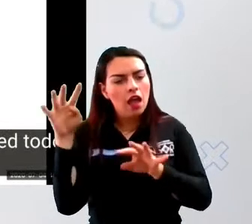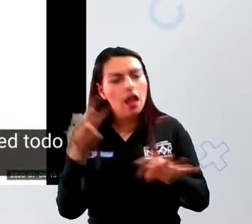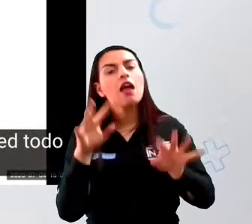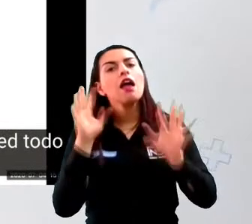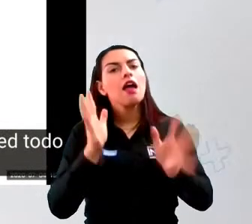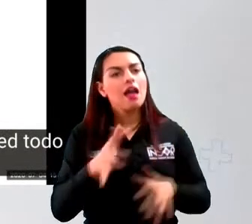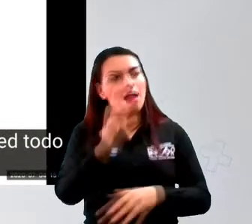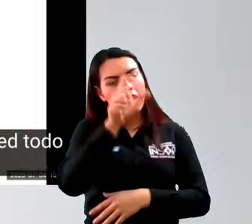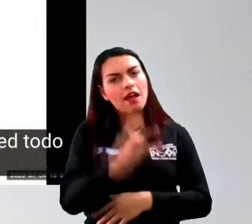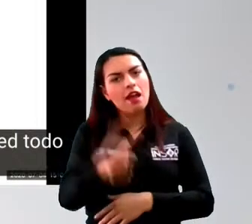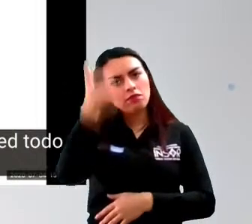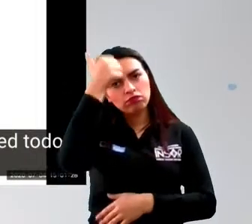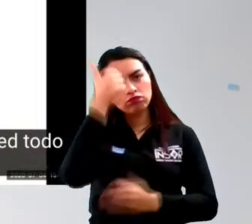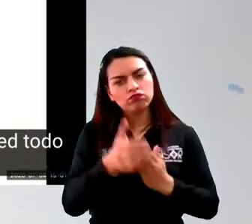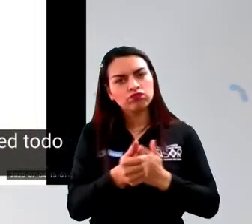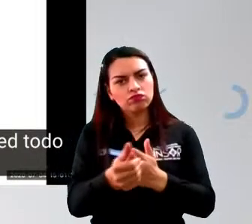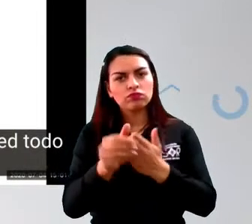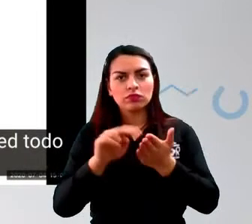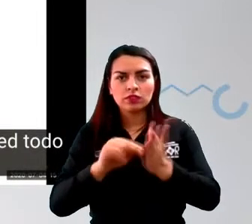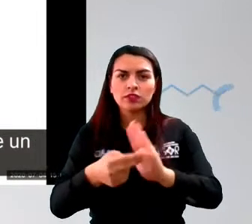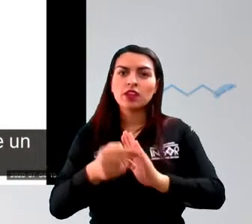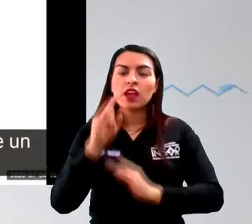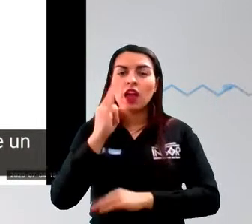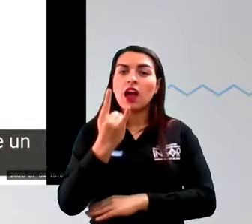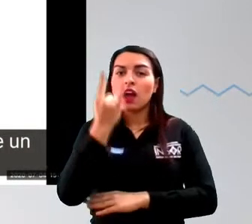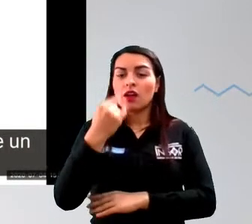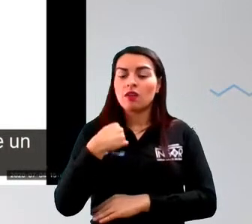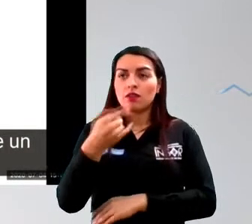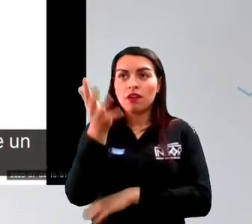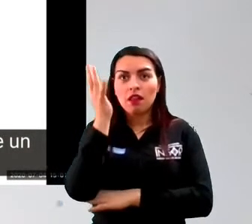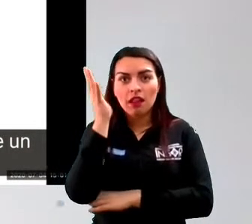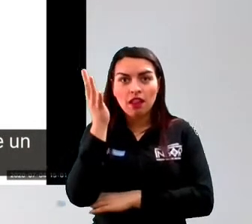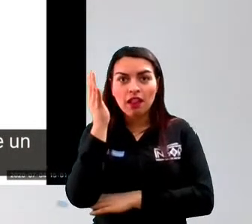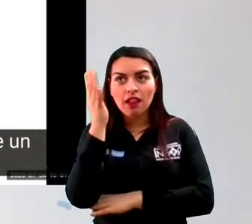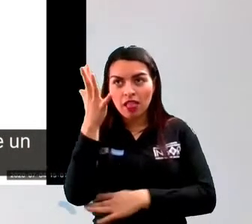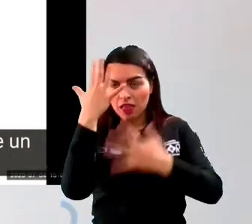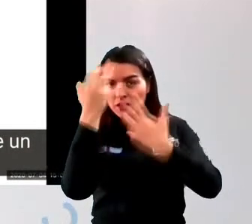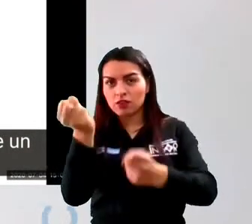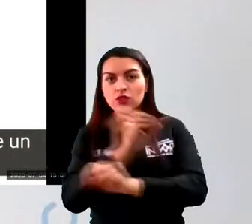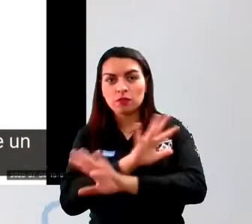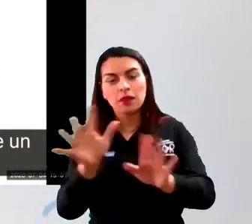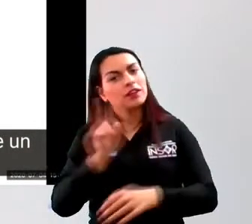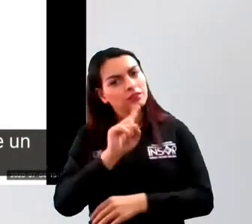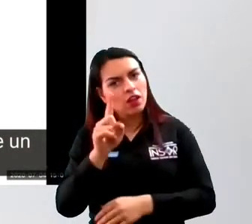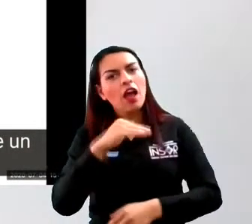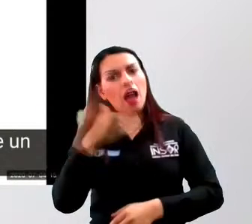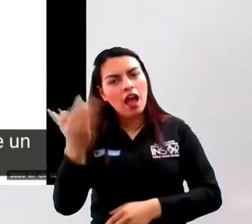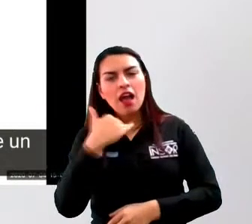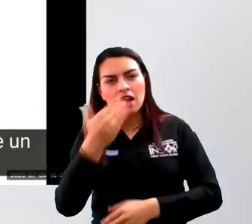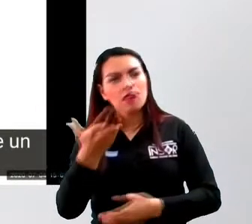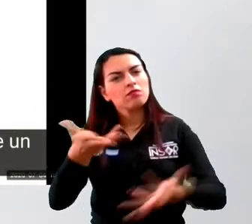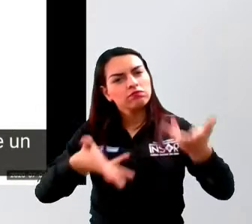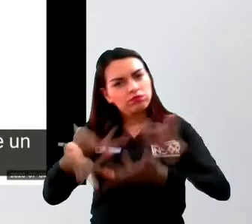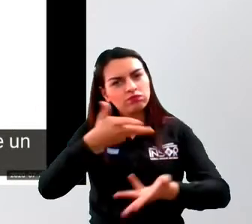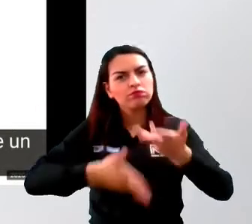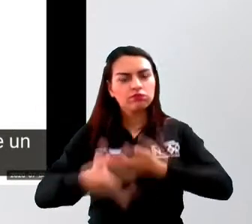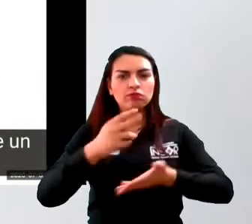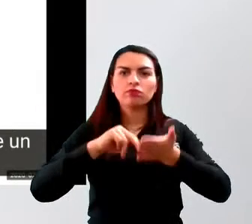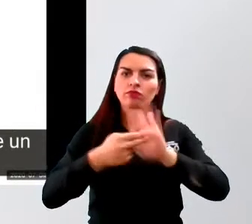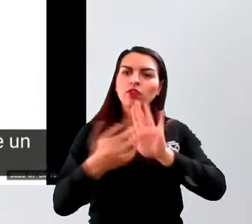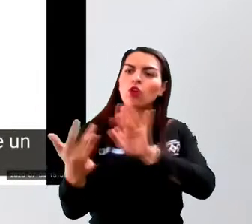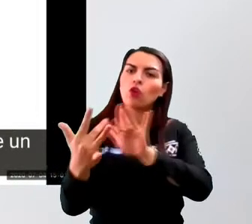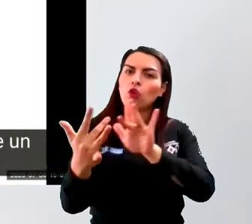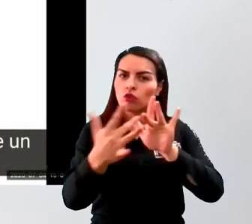y que no solo sea un correo electrónico o mensaje que están recibiendo de usted todo el tiempo. Pueden comunicarse con los estudiantes de